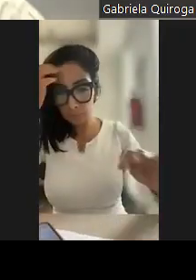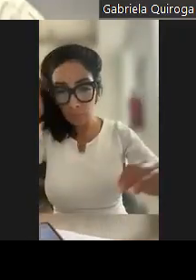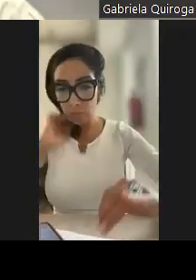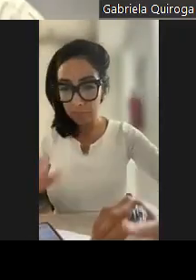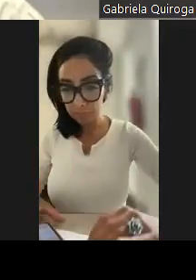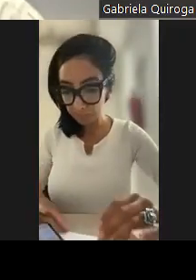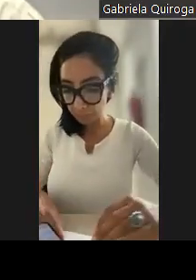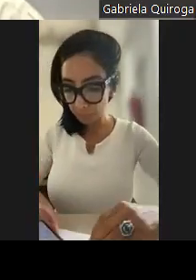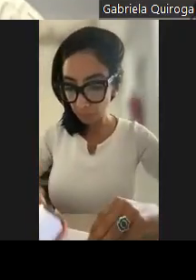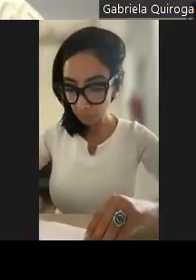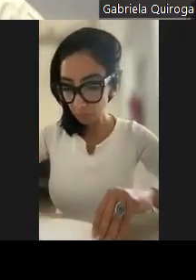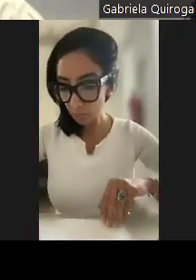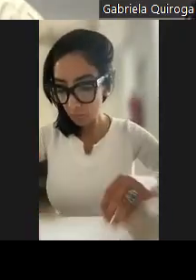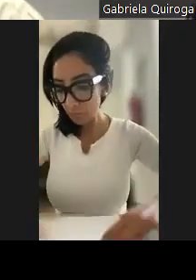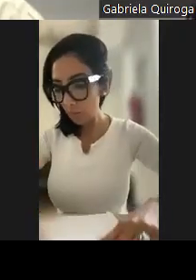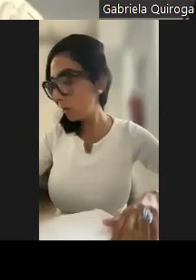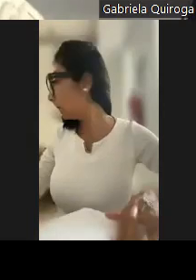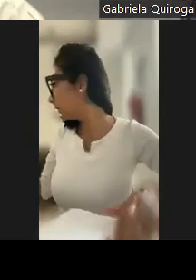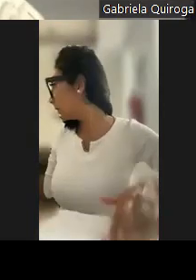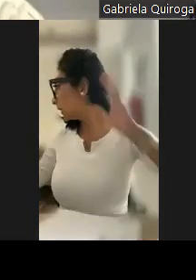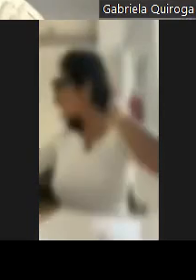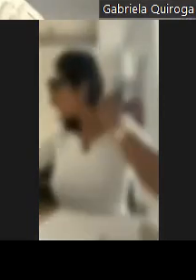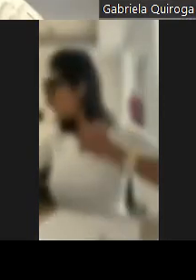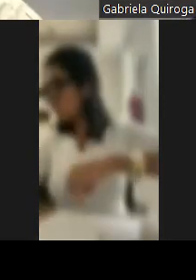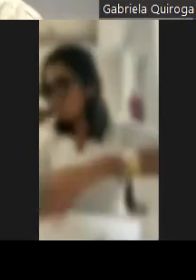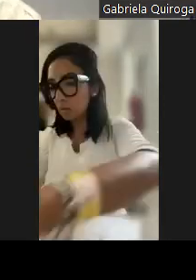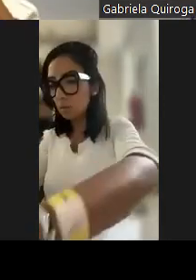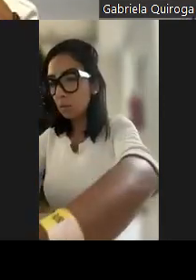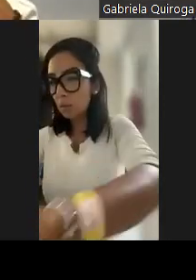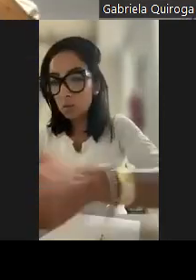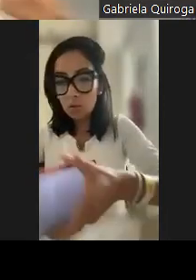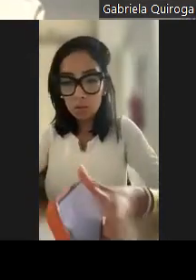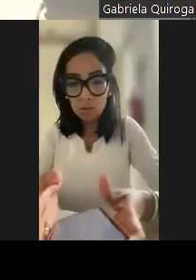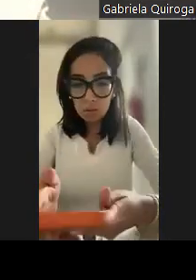vocablo medianamente. Lo que yo nunca, así como yo he